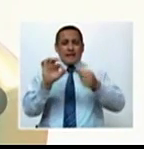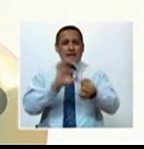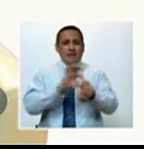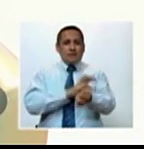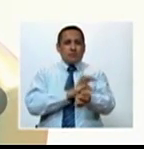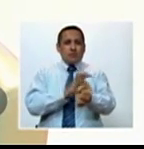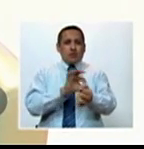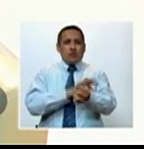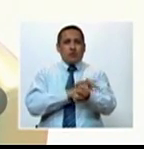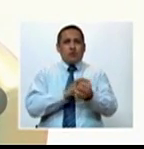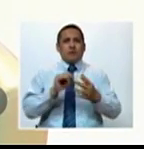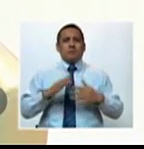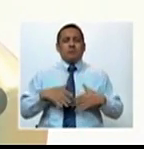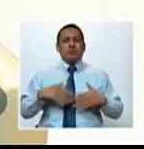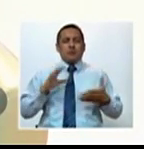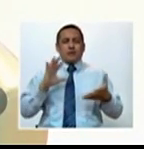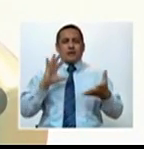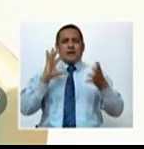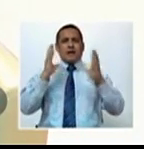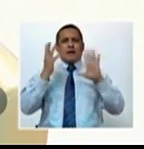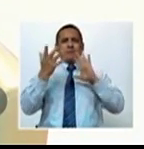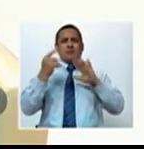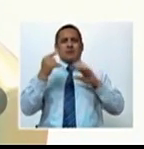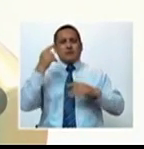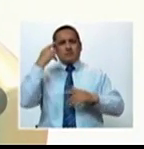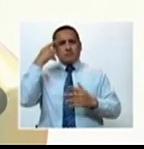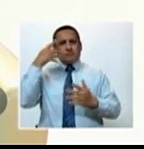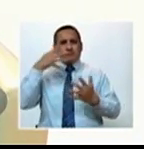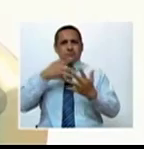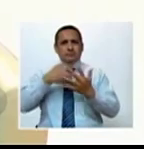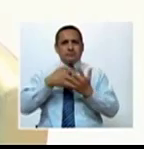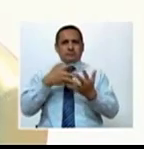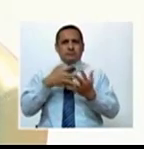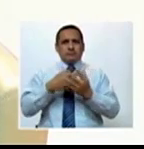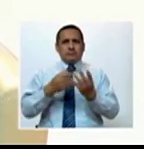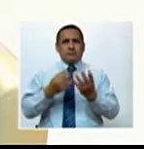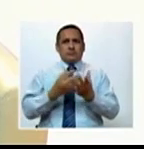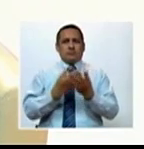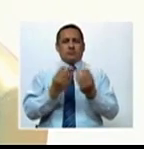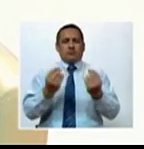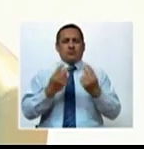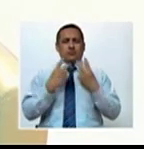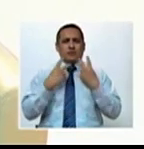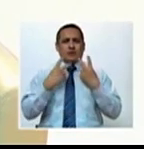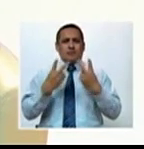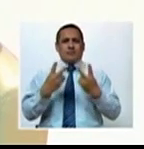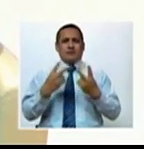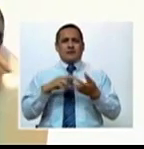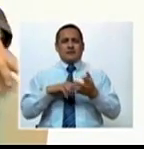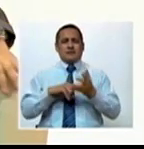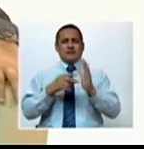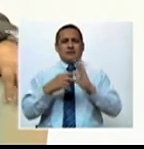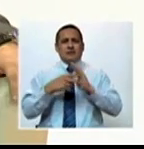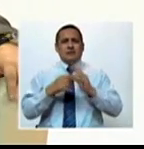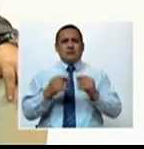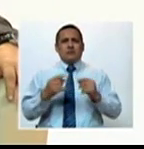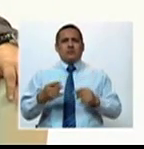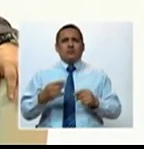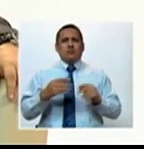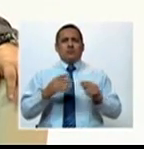inclusive precipitar cuadros de psicosis o esquizofrenia, si es que hay, digamos,